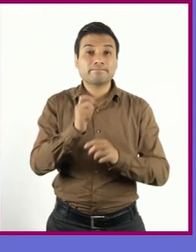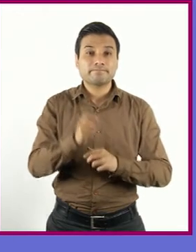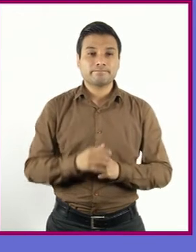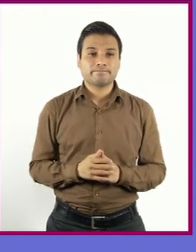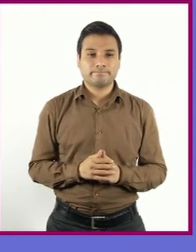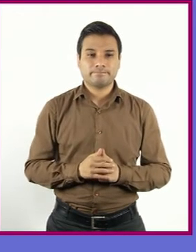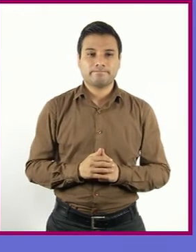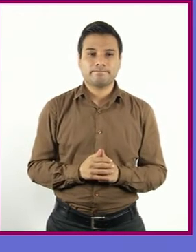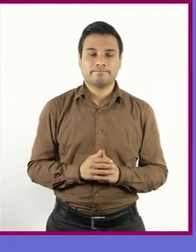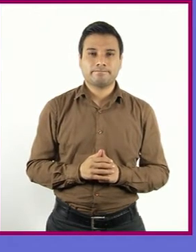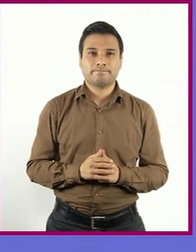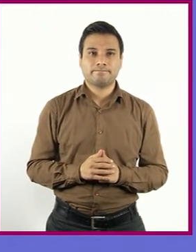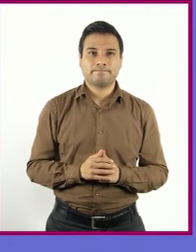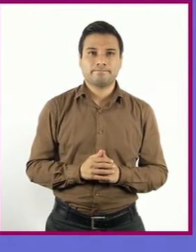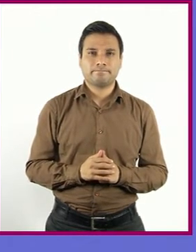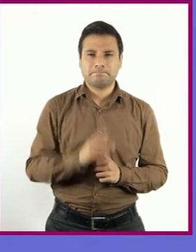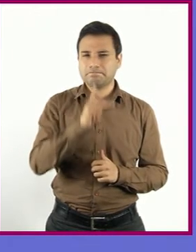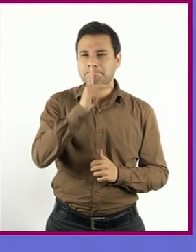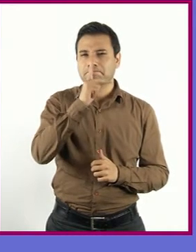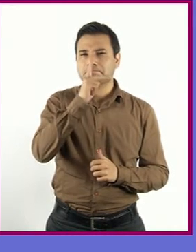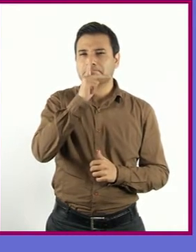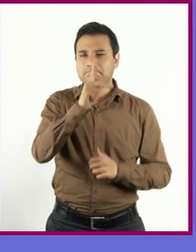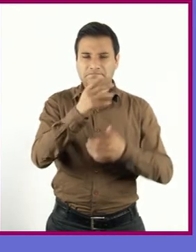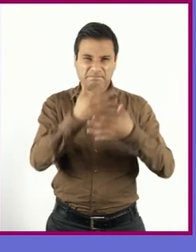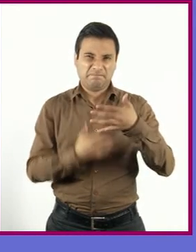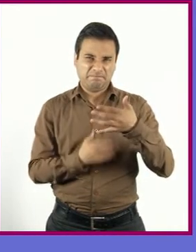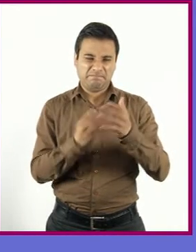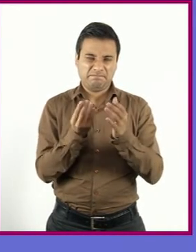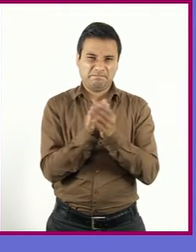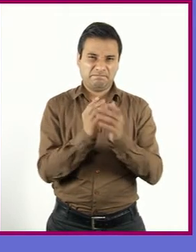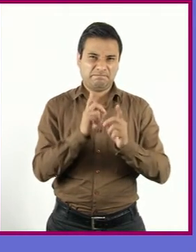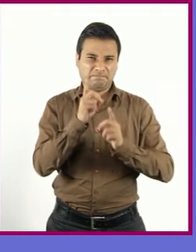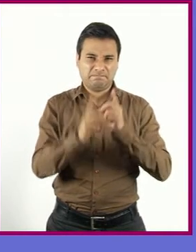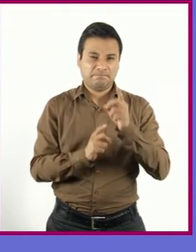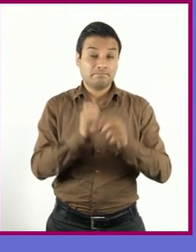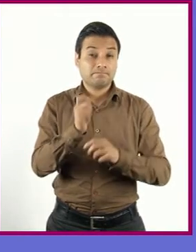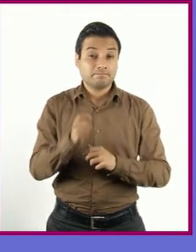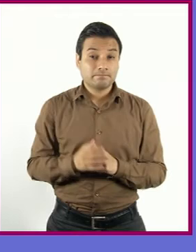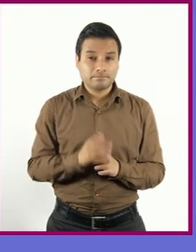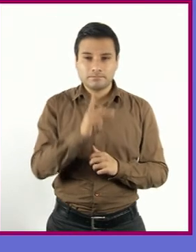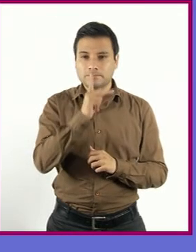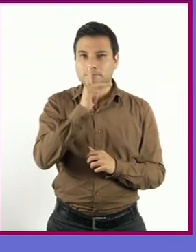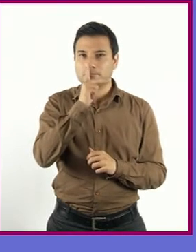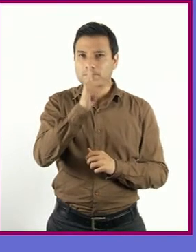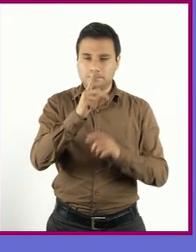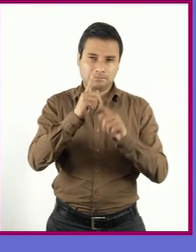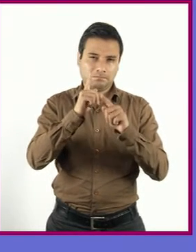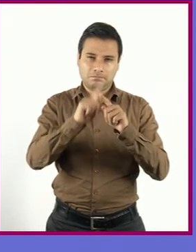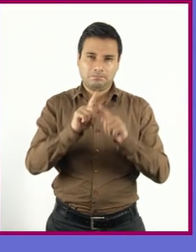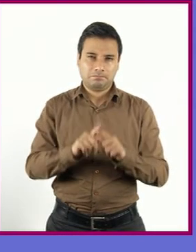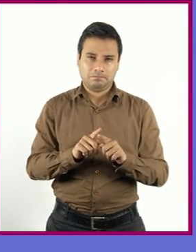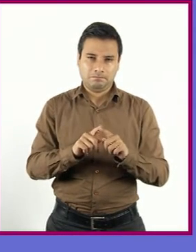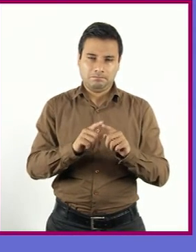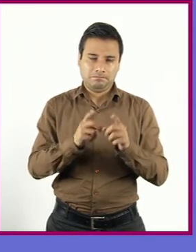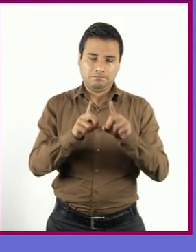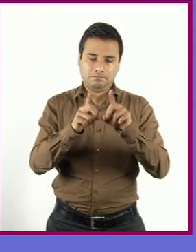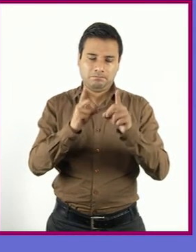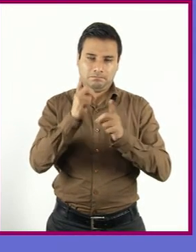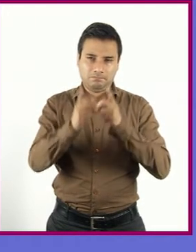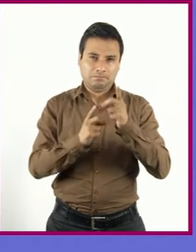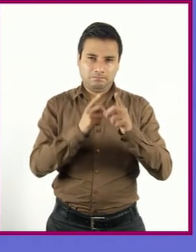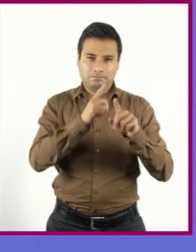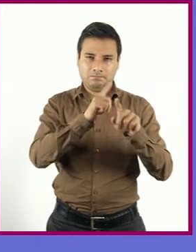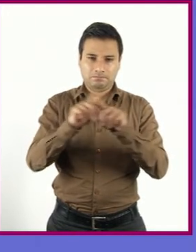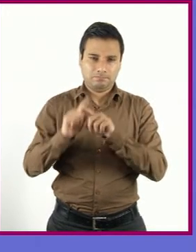Vocabulario deportivo. El vocabulario deportivo son términos específicos para cada uno de los deportes. En